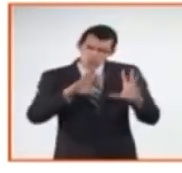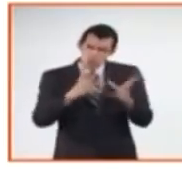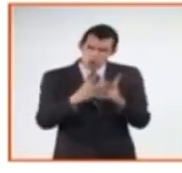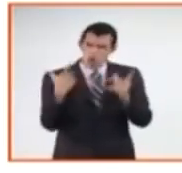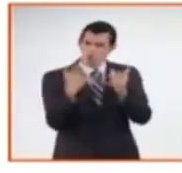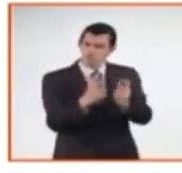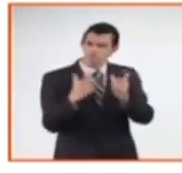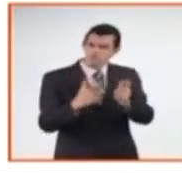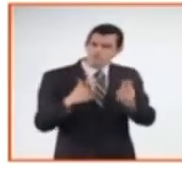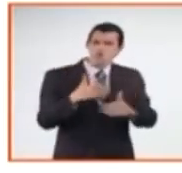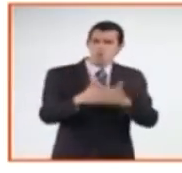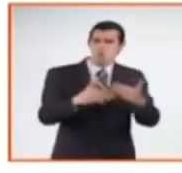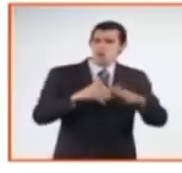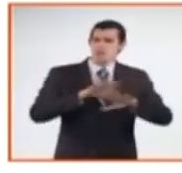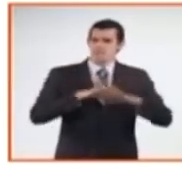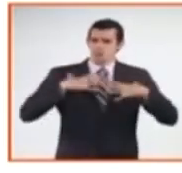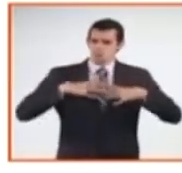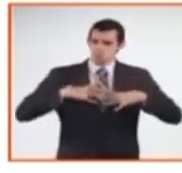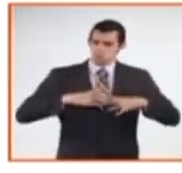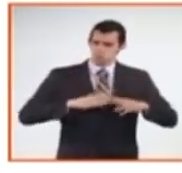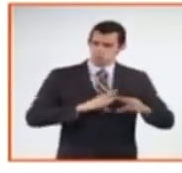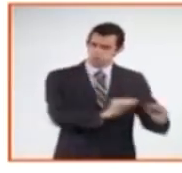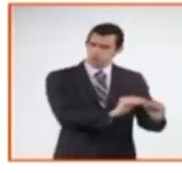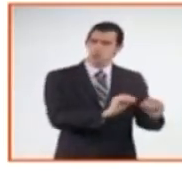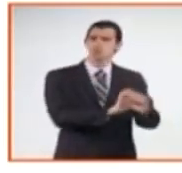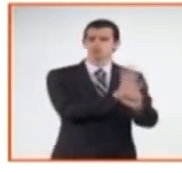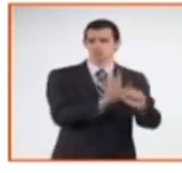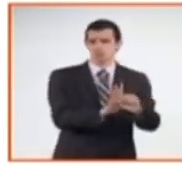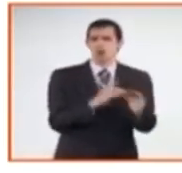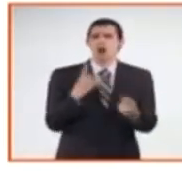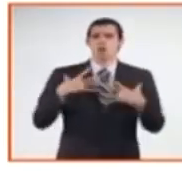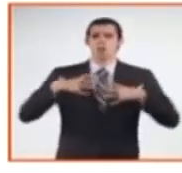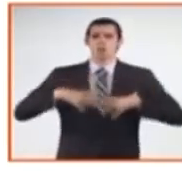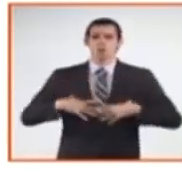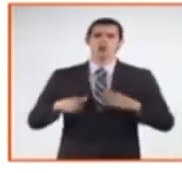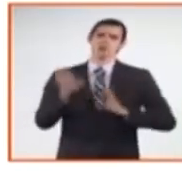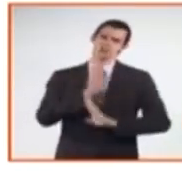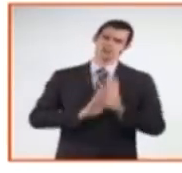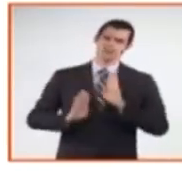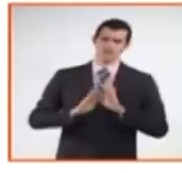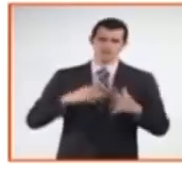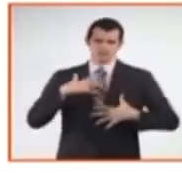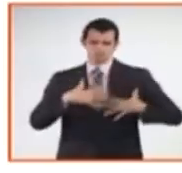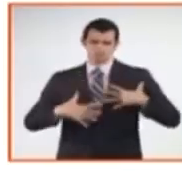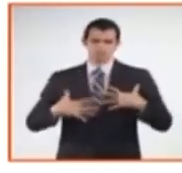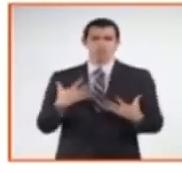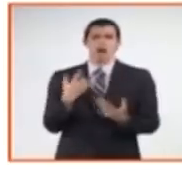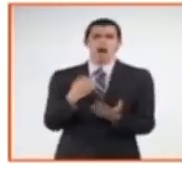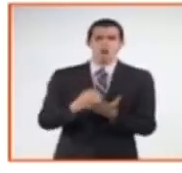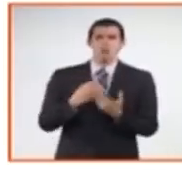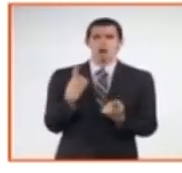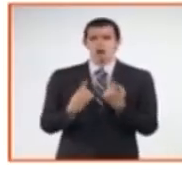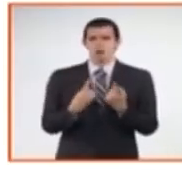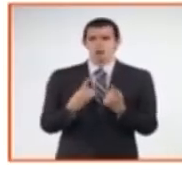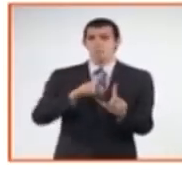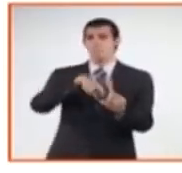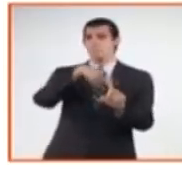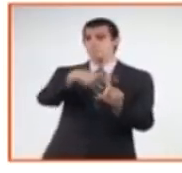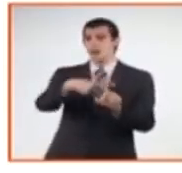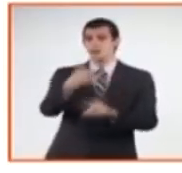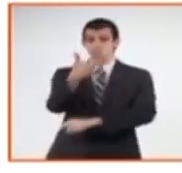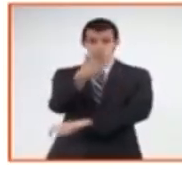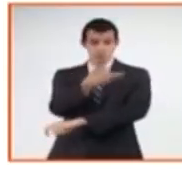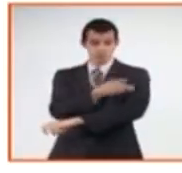color sobre los rosados es el panel de comparecientes cubano sea eso es lo que la norma de los comparecientes cubanos